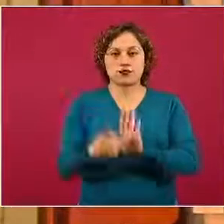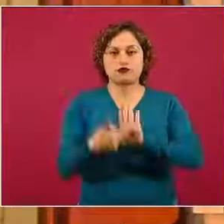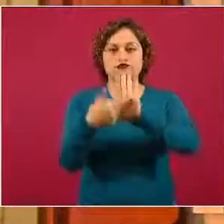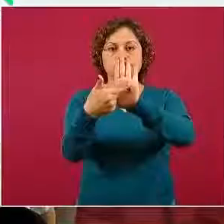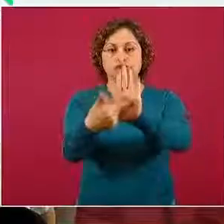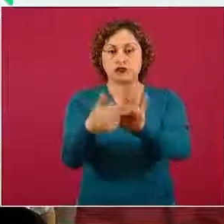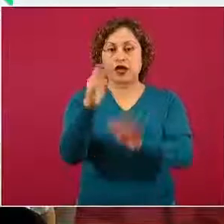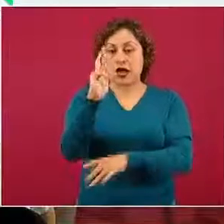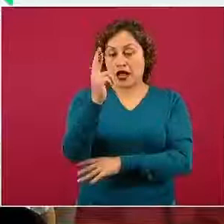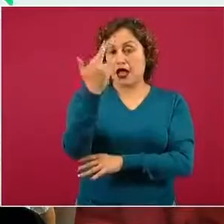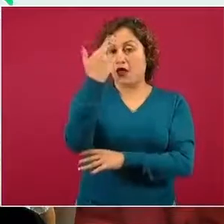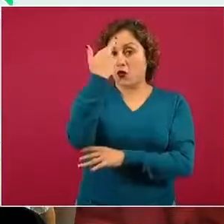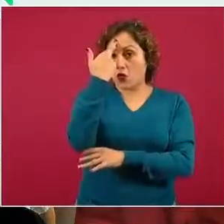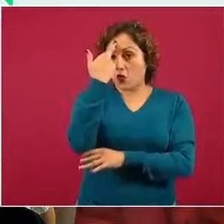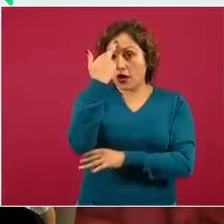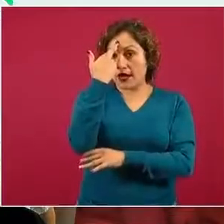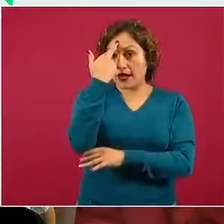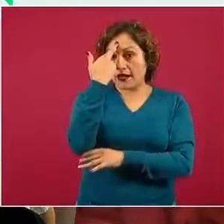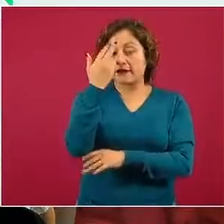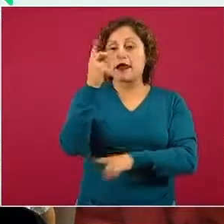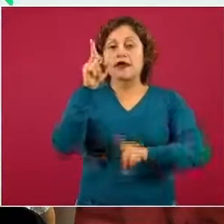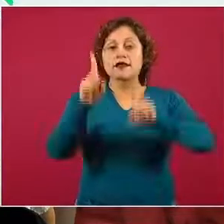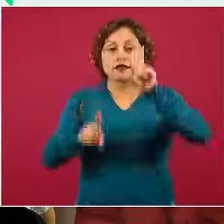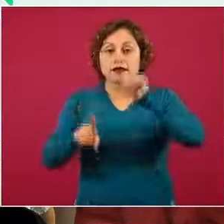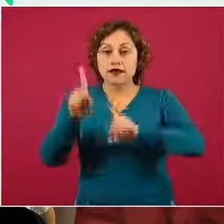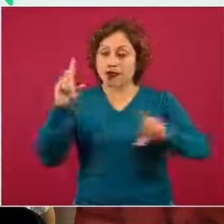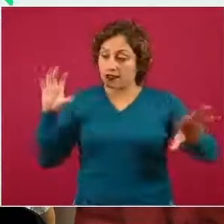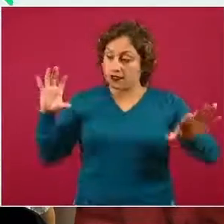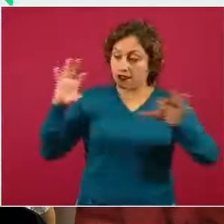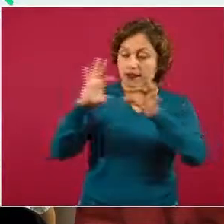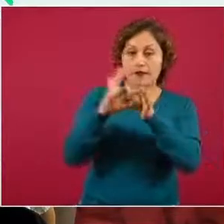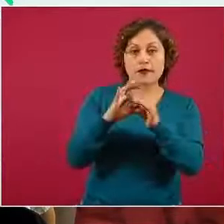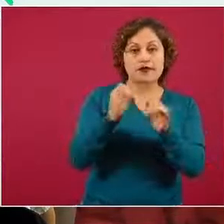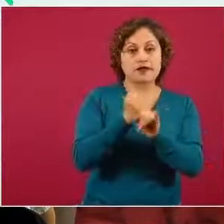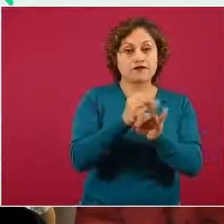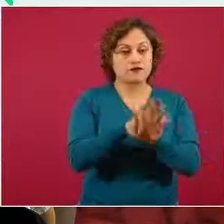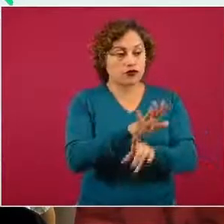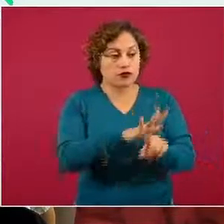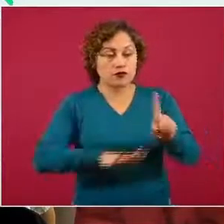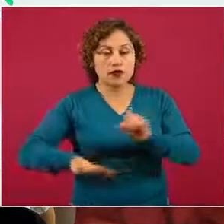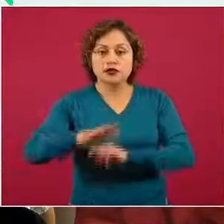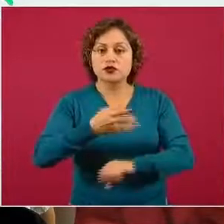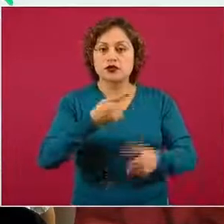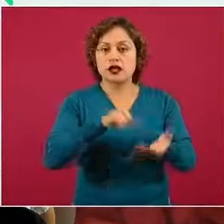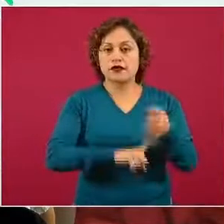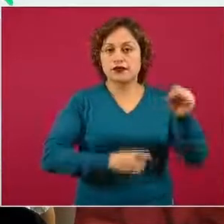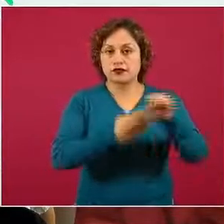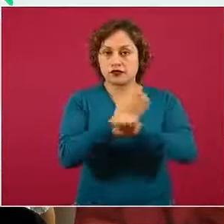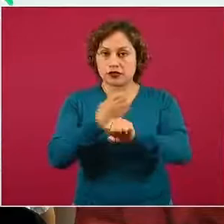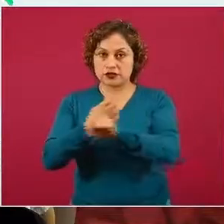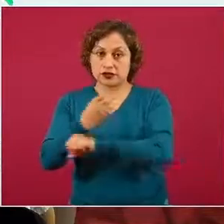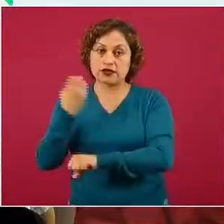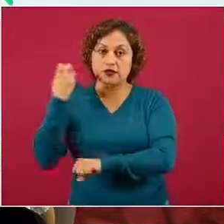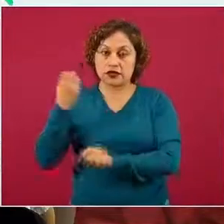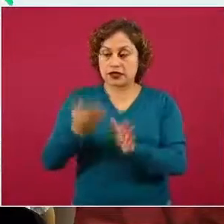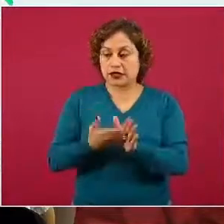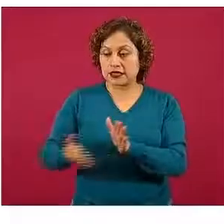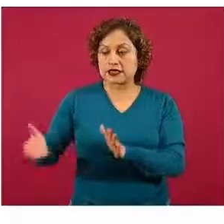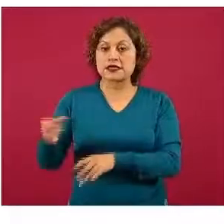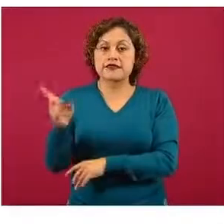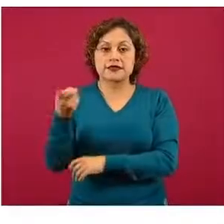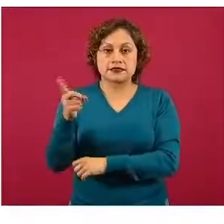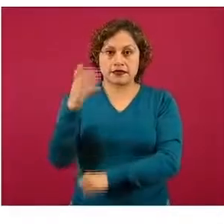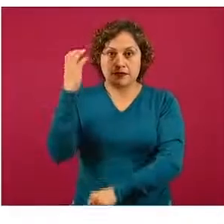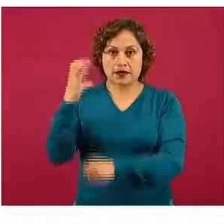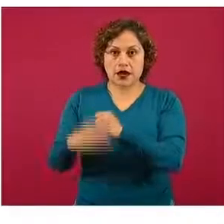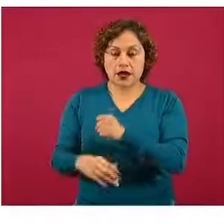entra en vigencia en base a las recomendaciones prácticamente para las 2 últimas semanas de diciembre. Sin embargo, recordemos que las